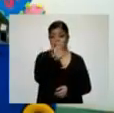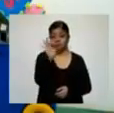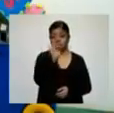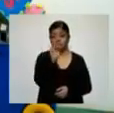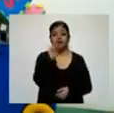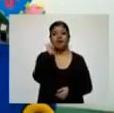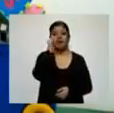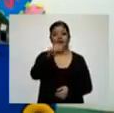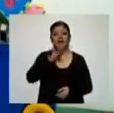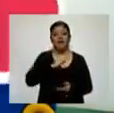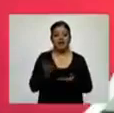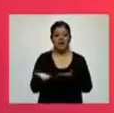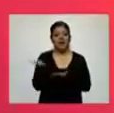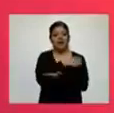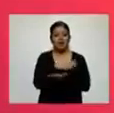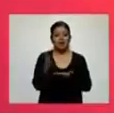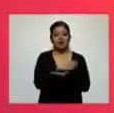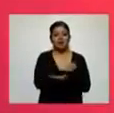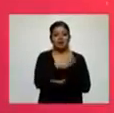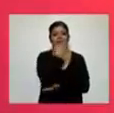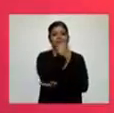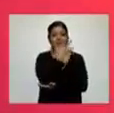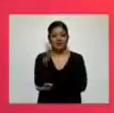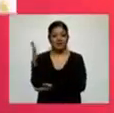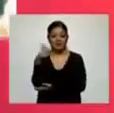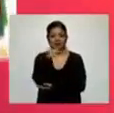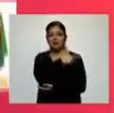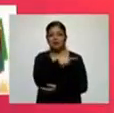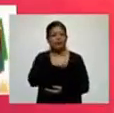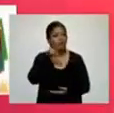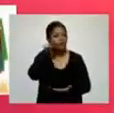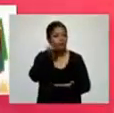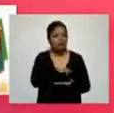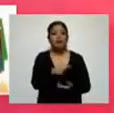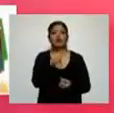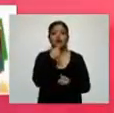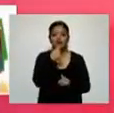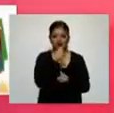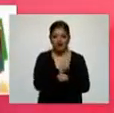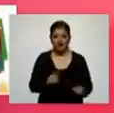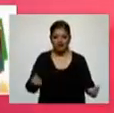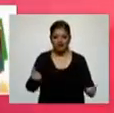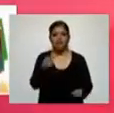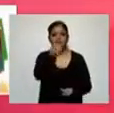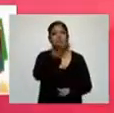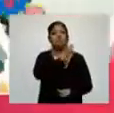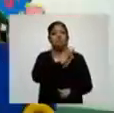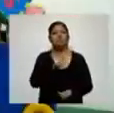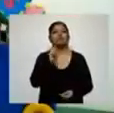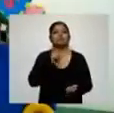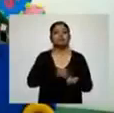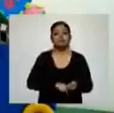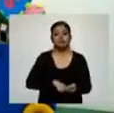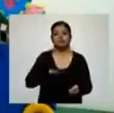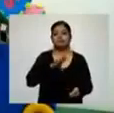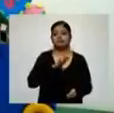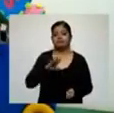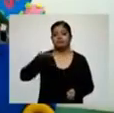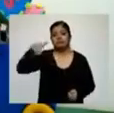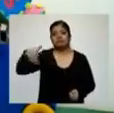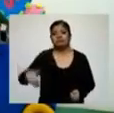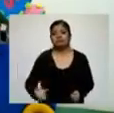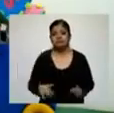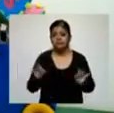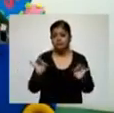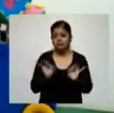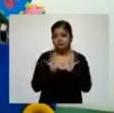de preescolar en casa, identifica situaciones en las que las niñas y los niños pudieran estar en riesgo de sufrir un